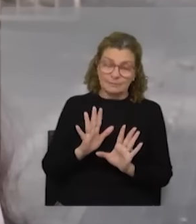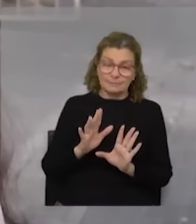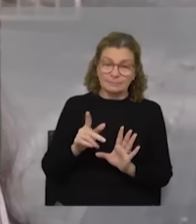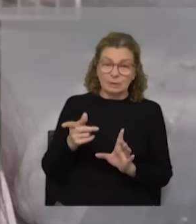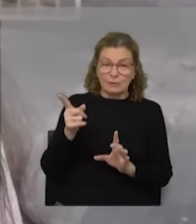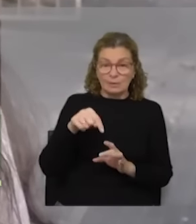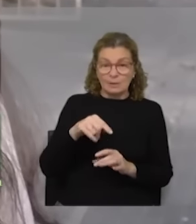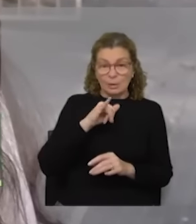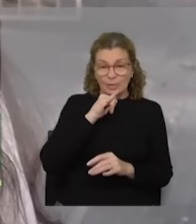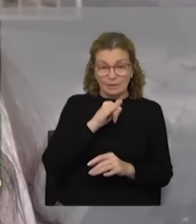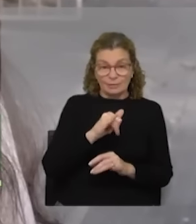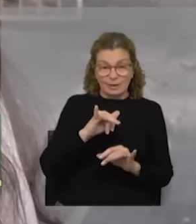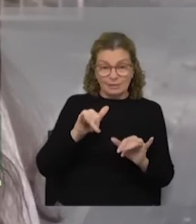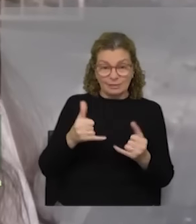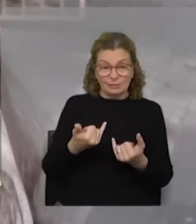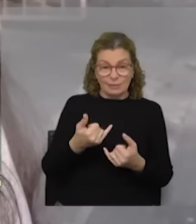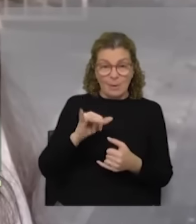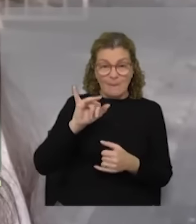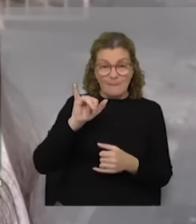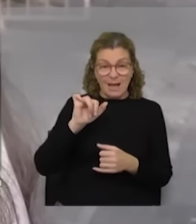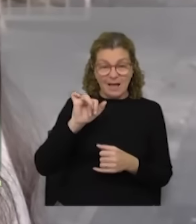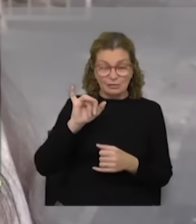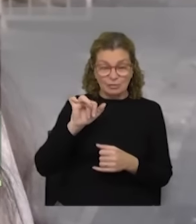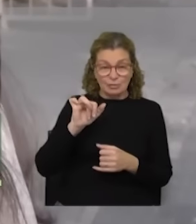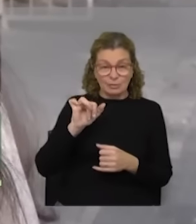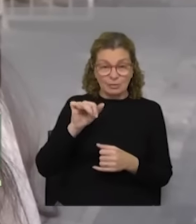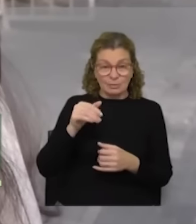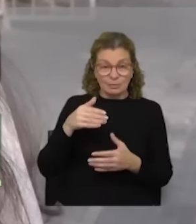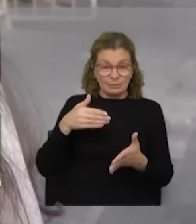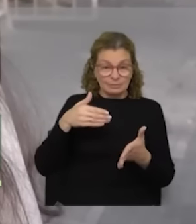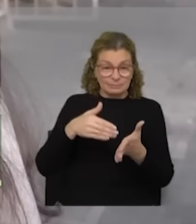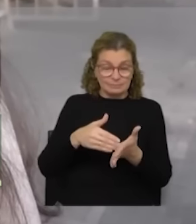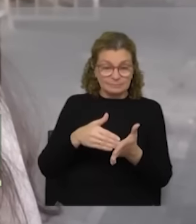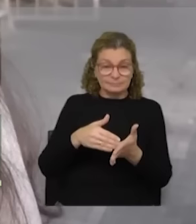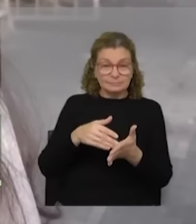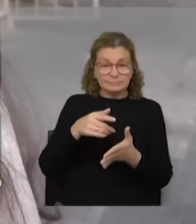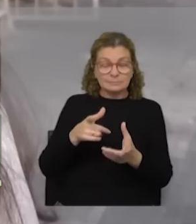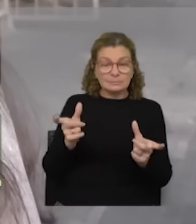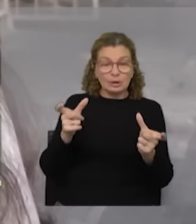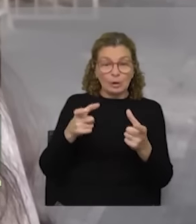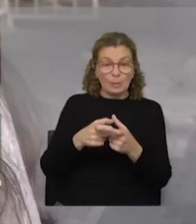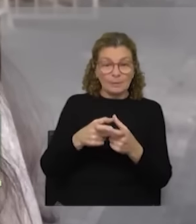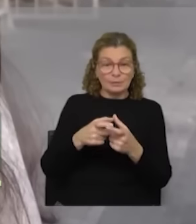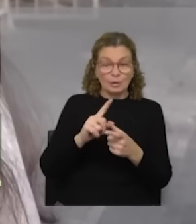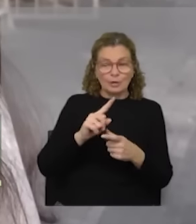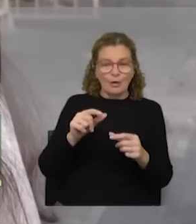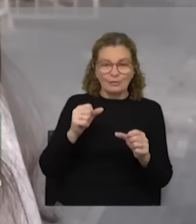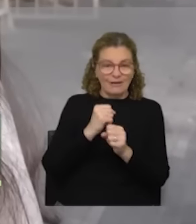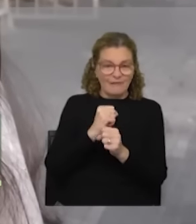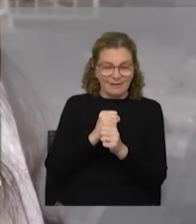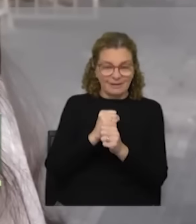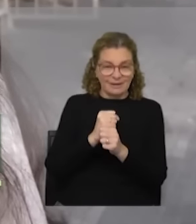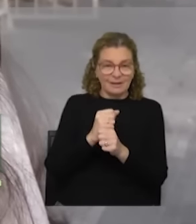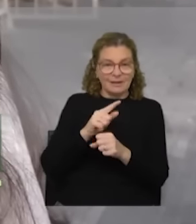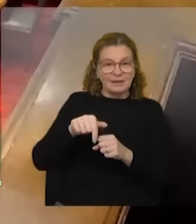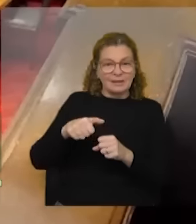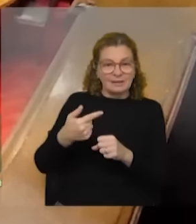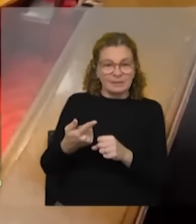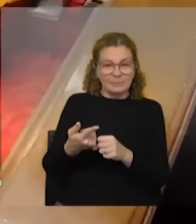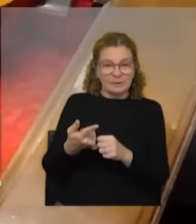venimos denunciando ya desde mayo que hay una intencionalidad en que la comisión no sesione y después de